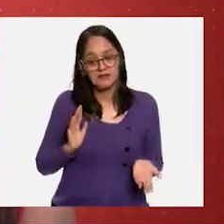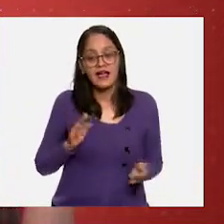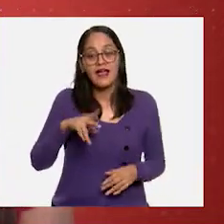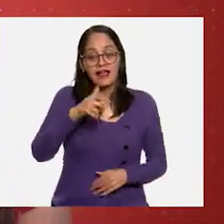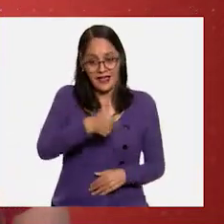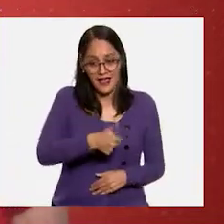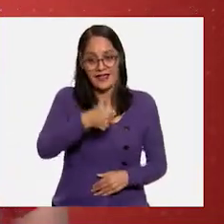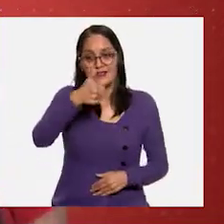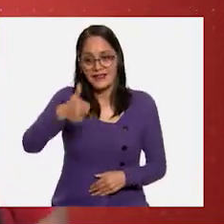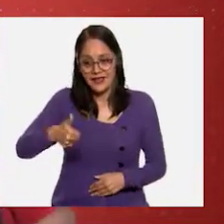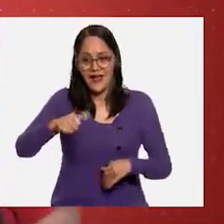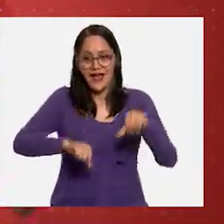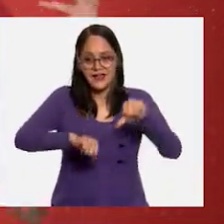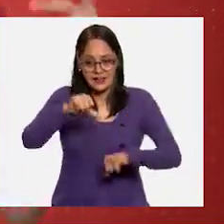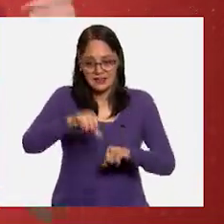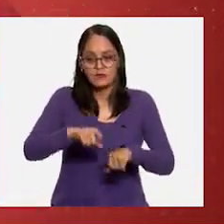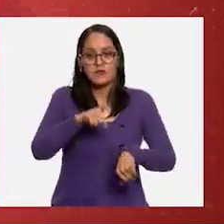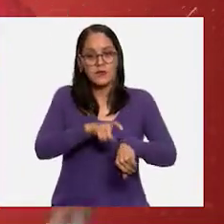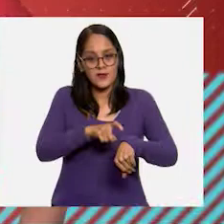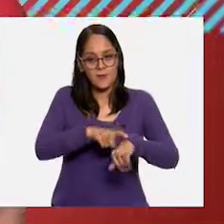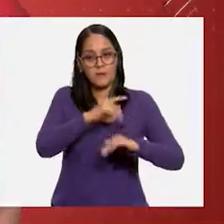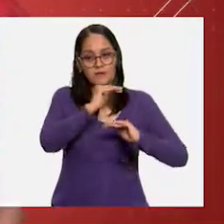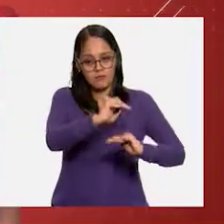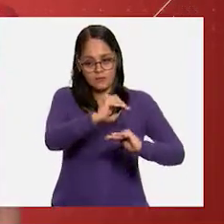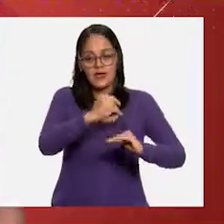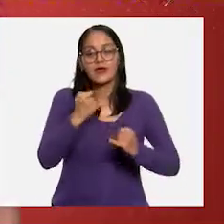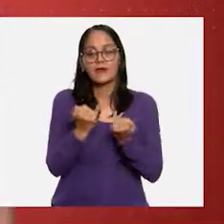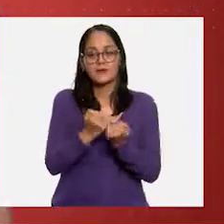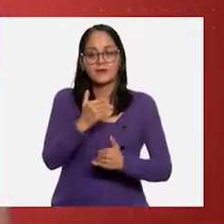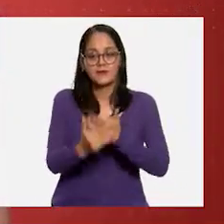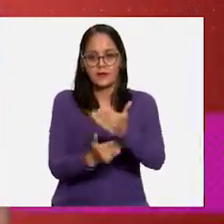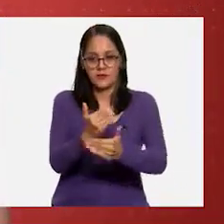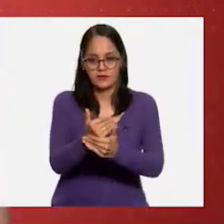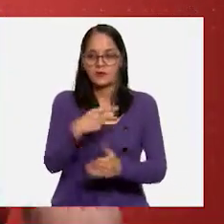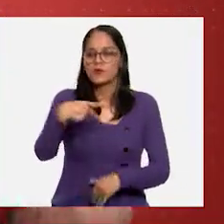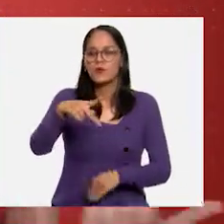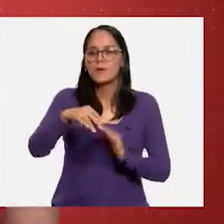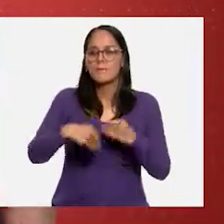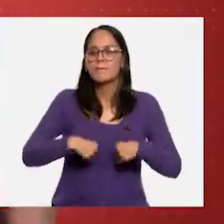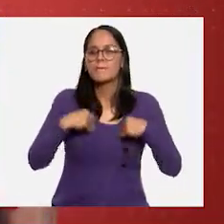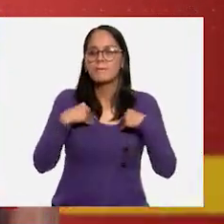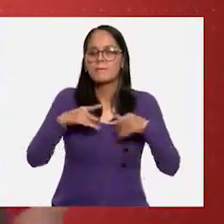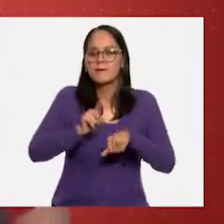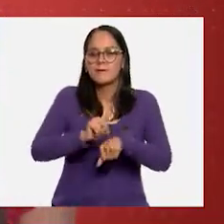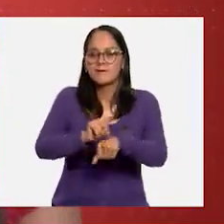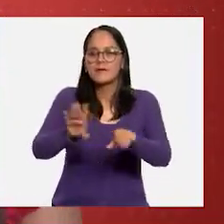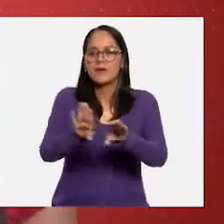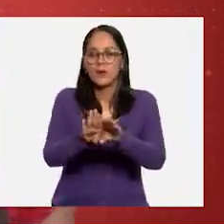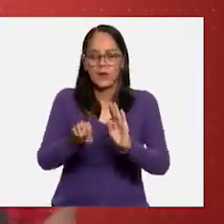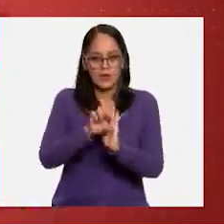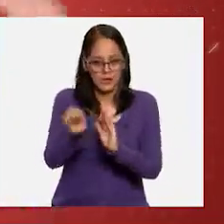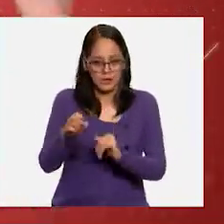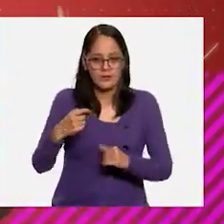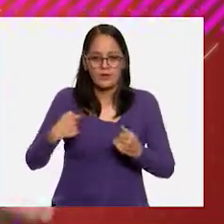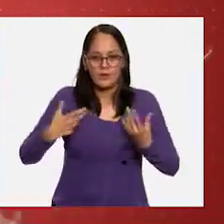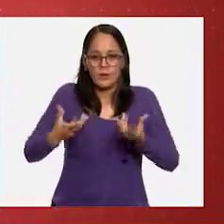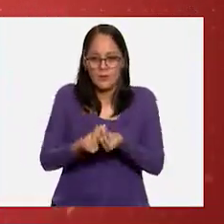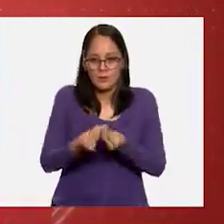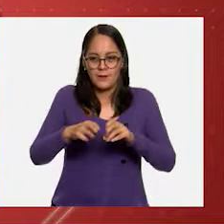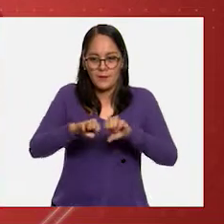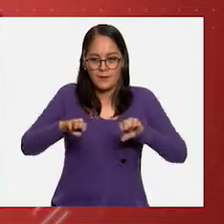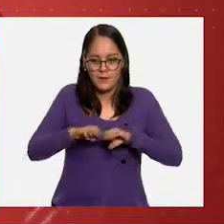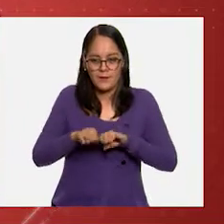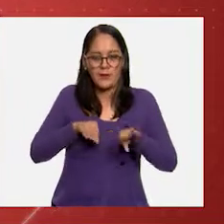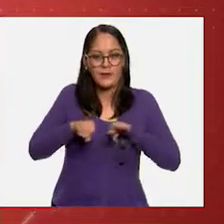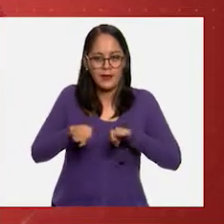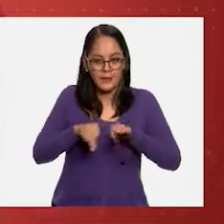su tiempo y proceso. Veamos un ejemplo de esto en la vida diaria. Partiremos del trabajo colaborativo, el cual nos ayudará